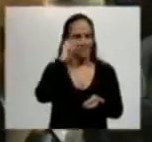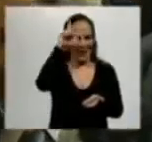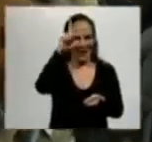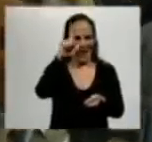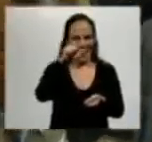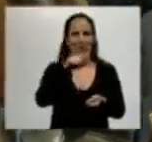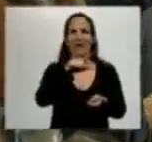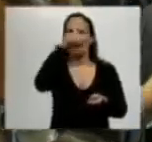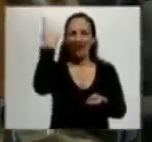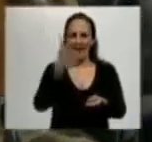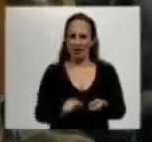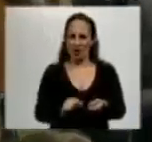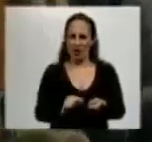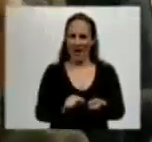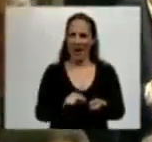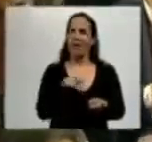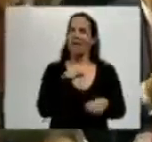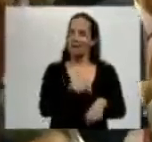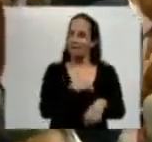Nacional,